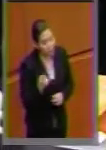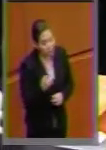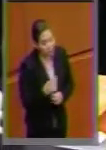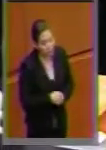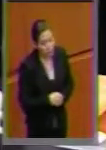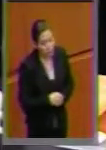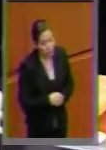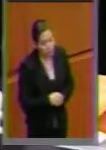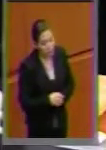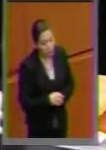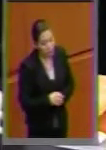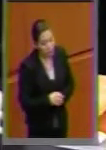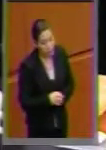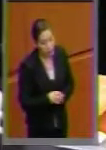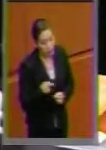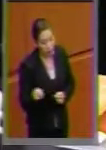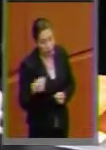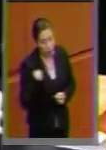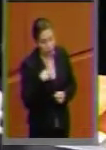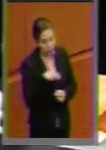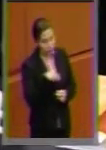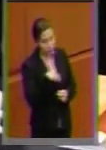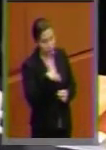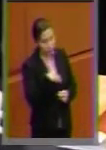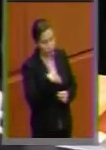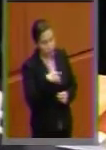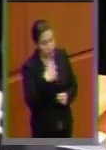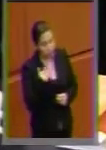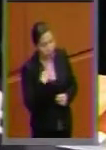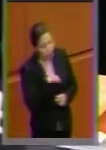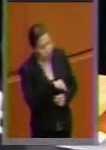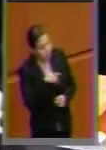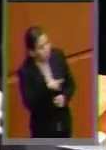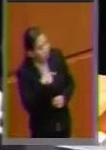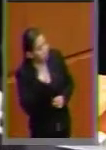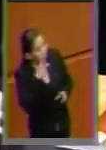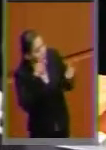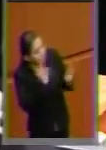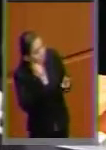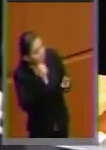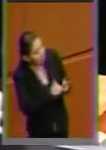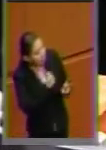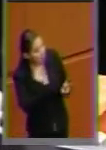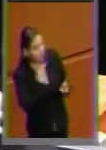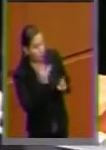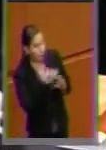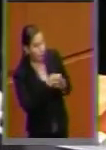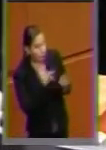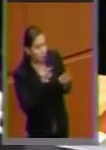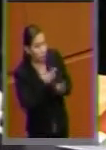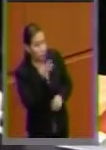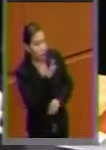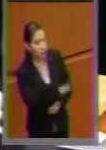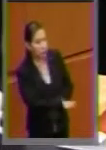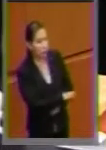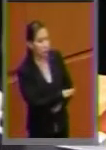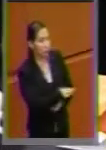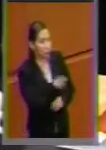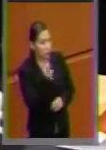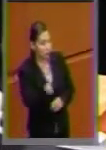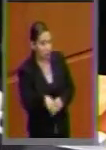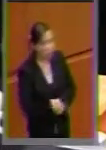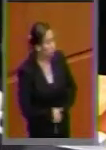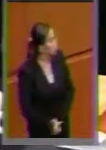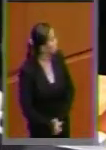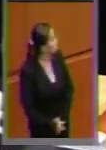los ministerios públicos no dejan haber asuntos de consulta es lamentable